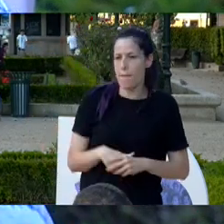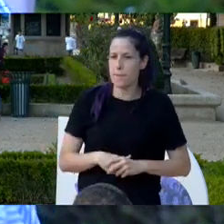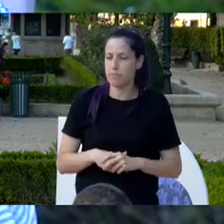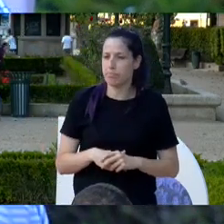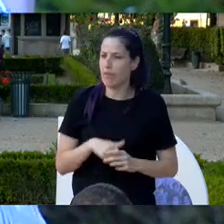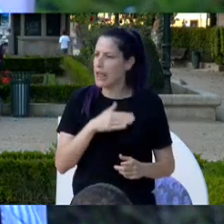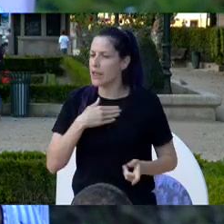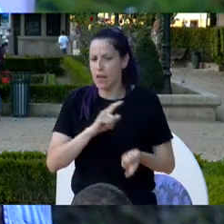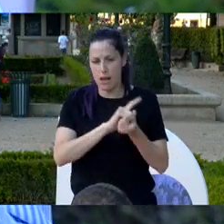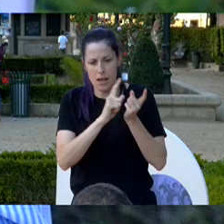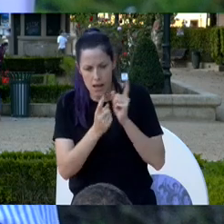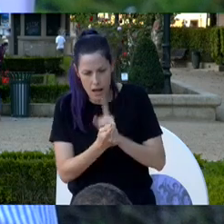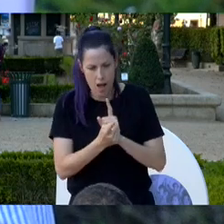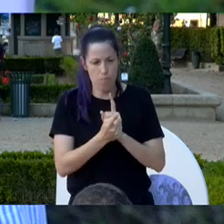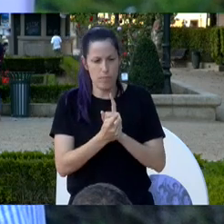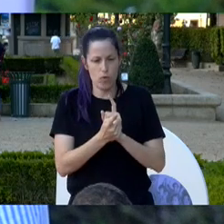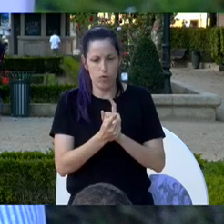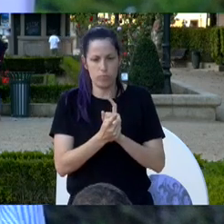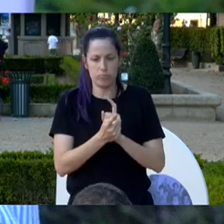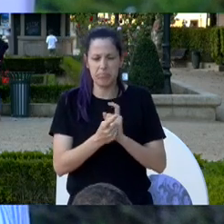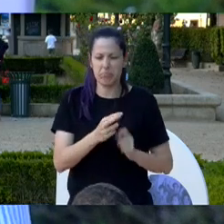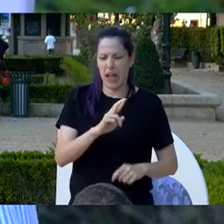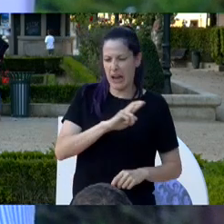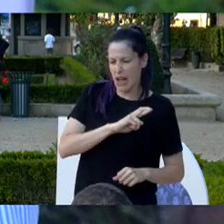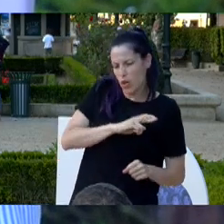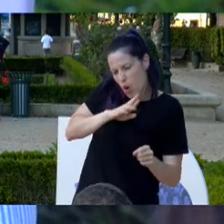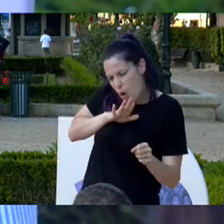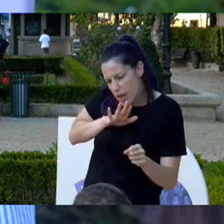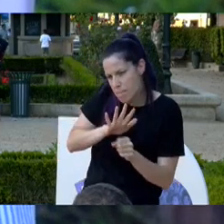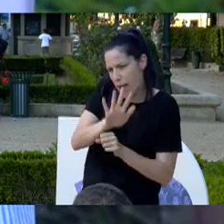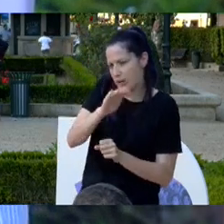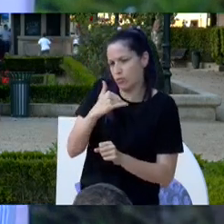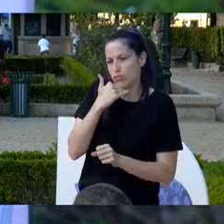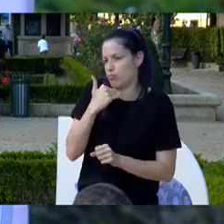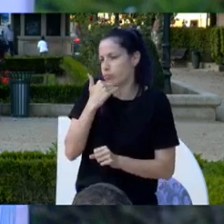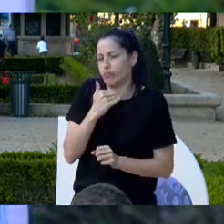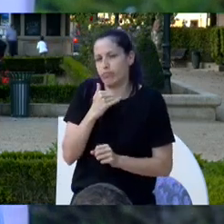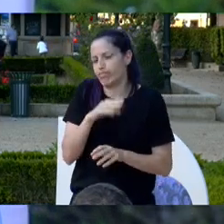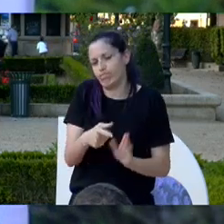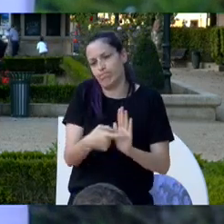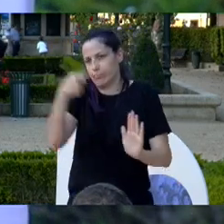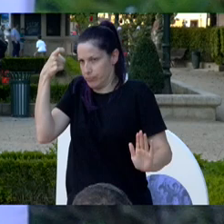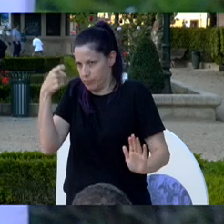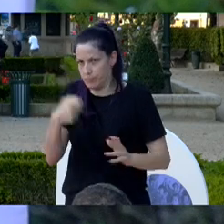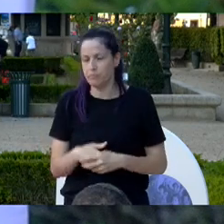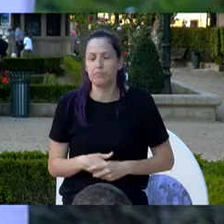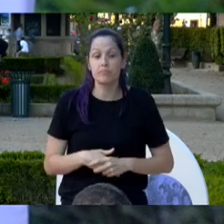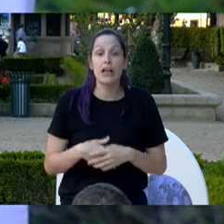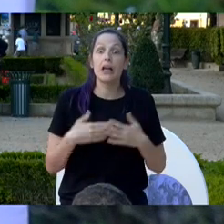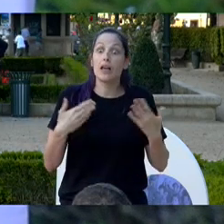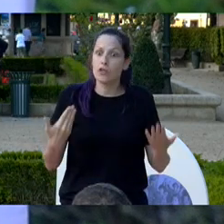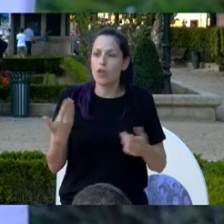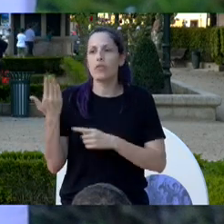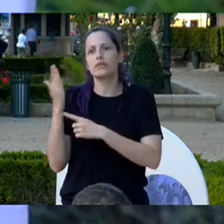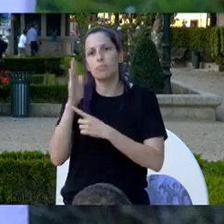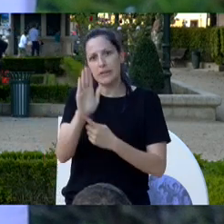cambiando, eliminando el impacto de la iglesia maometana en Turquía. Entonces presentan a Luis de Zulueta, en las